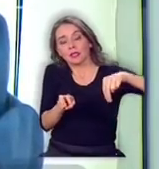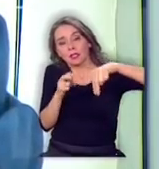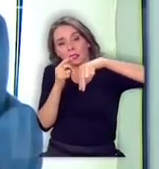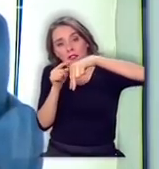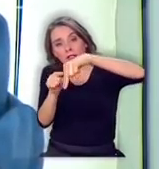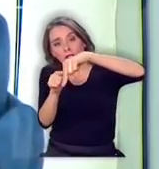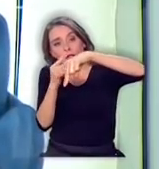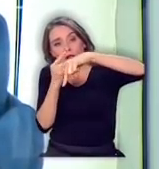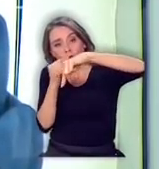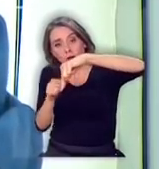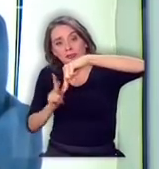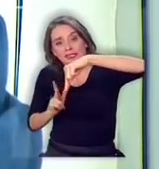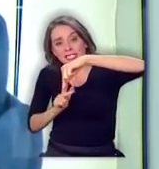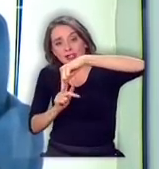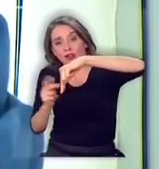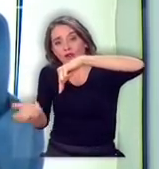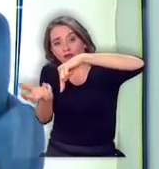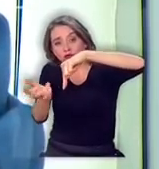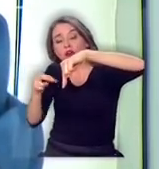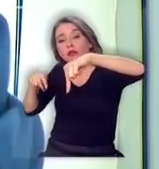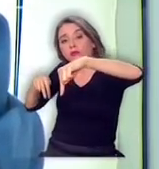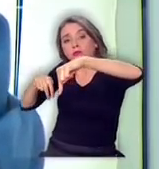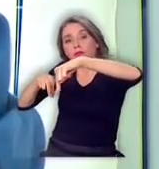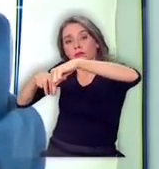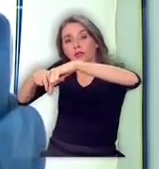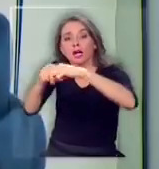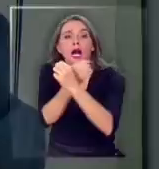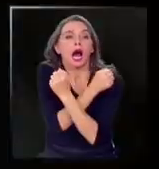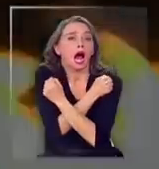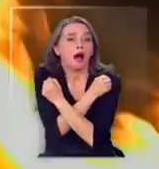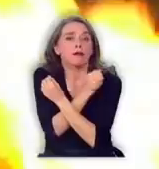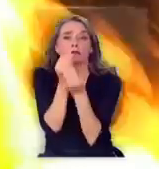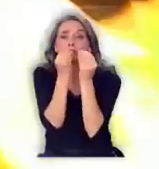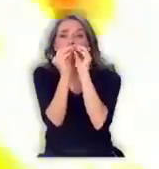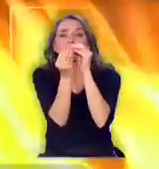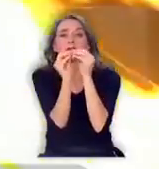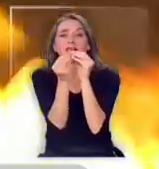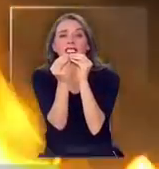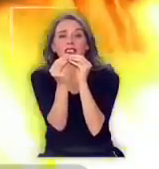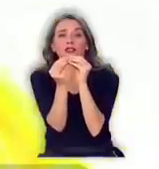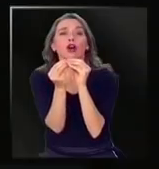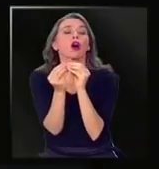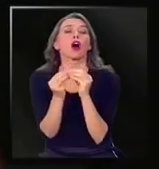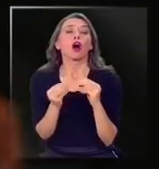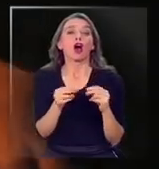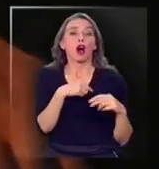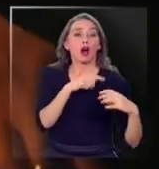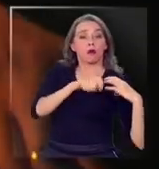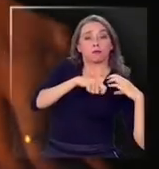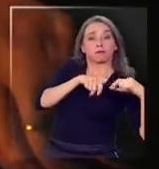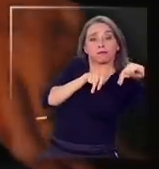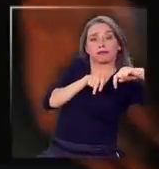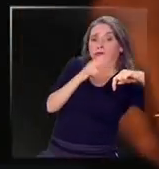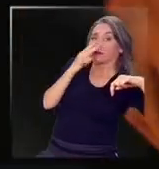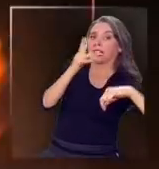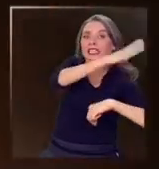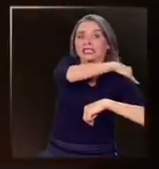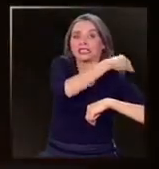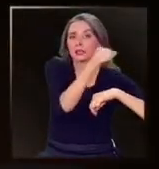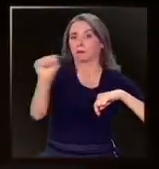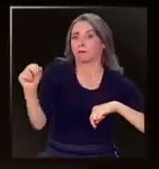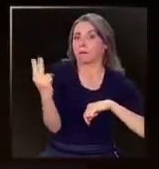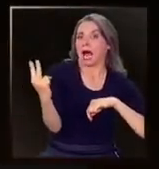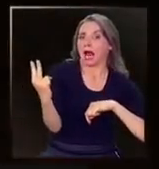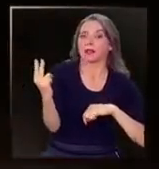estaba este señor. Se abrazan y se besan, siempre espalda hacia nosotros. Estaban intrigados con la